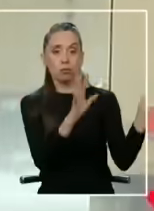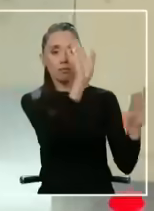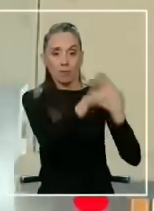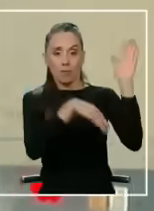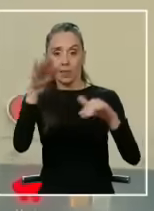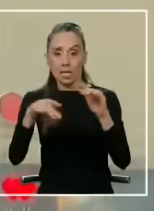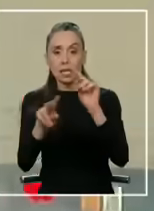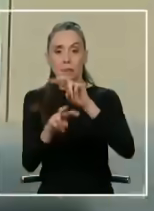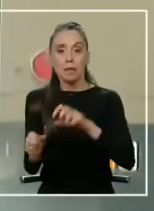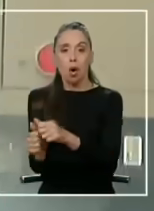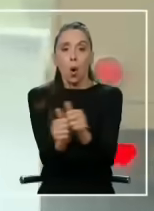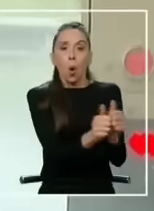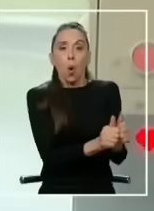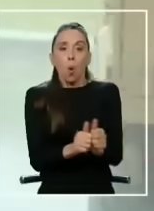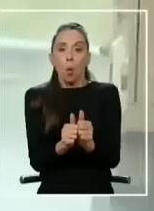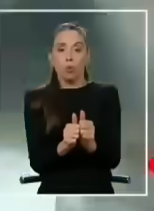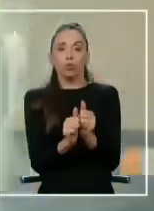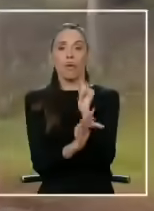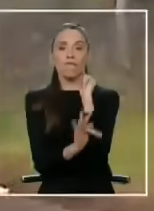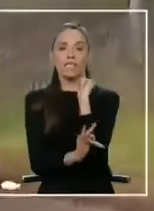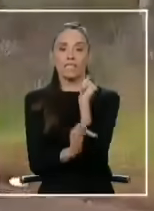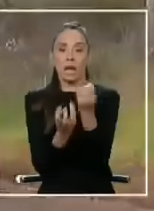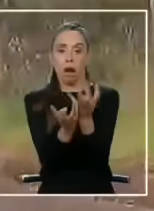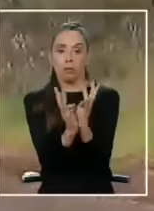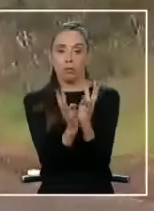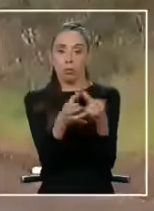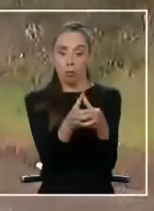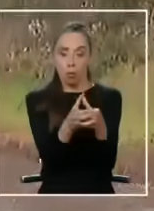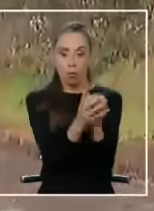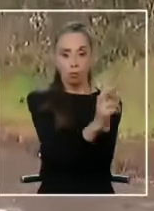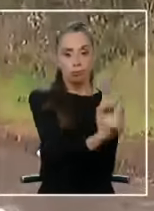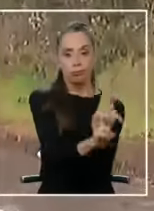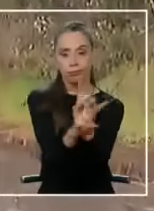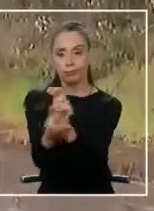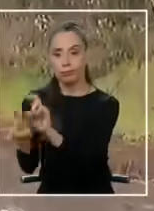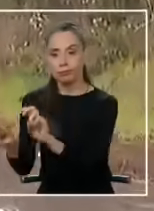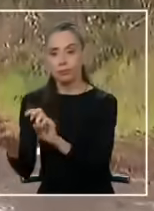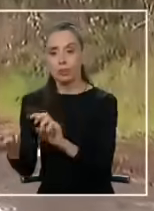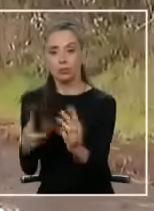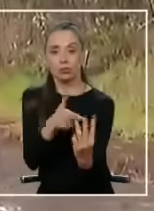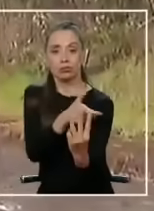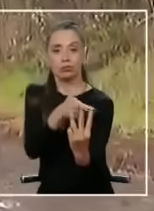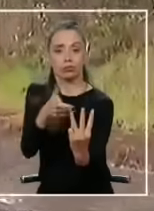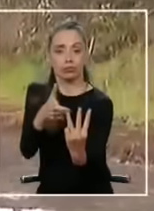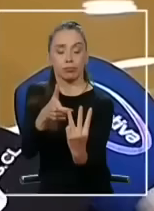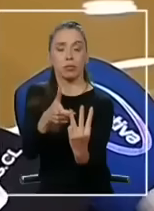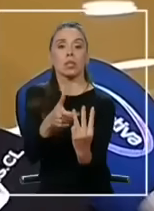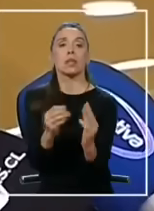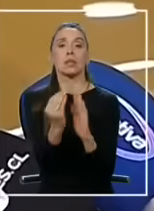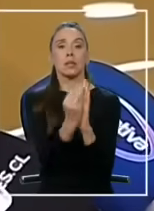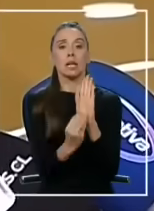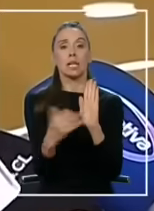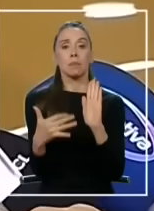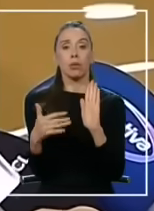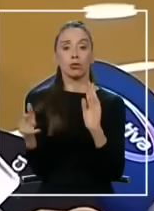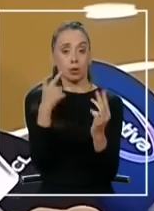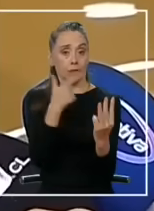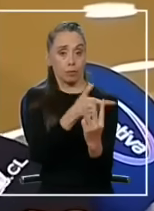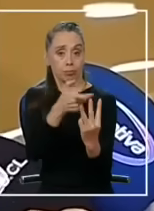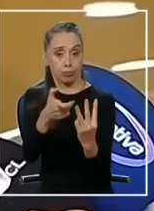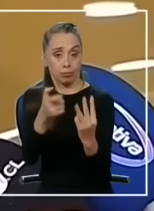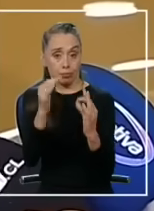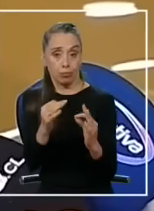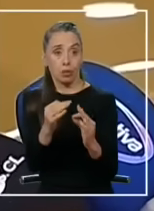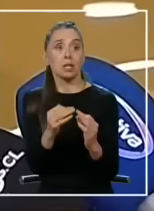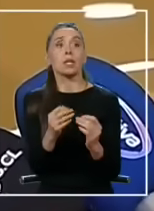investigar de manera conjunta, formar un equipo para investigar de manera conjunta este atentado. Es darle toda la relevancia que un atentado de nuestra naturaleza tiene,